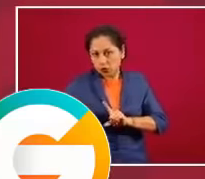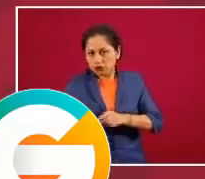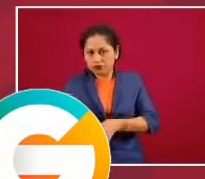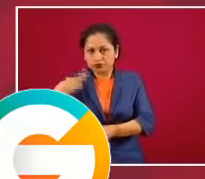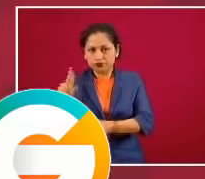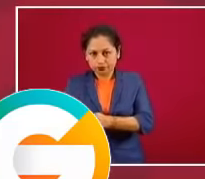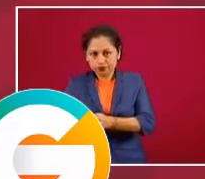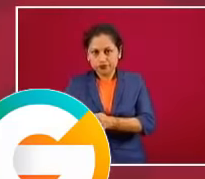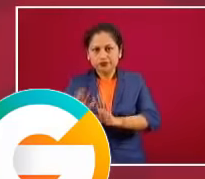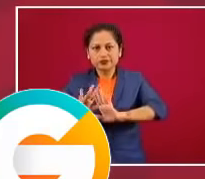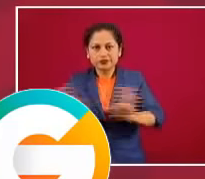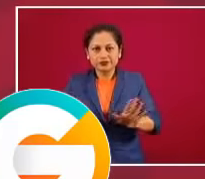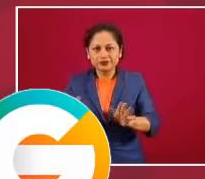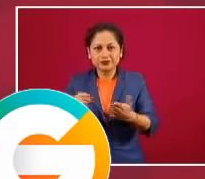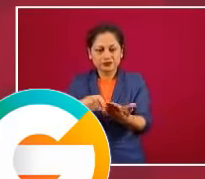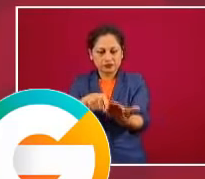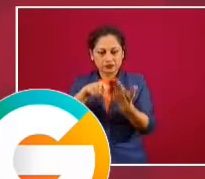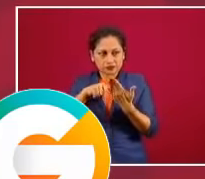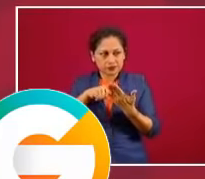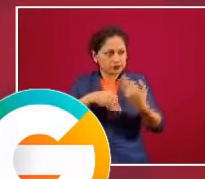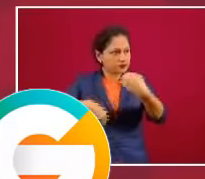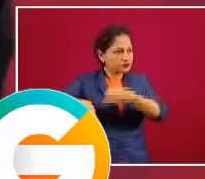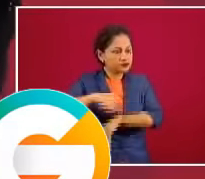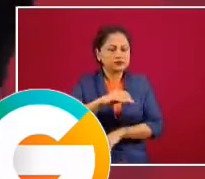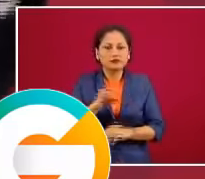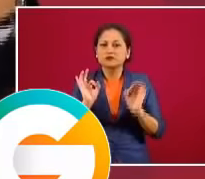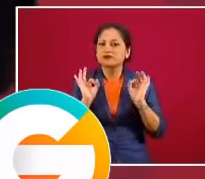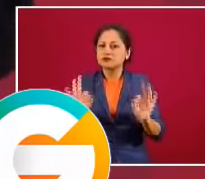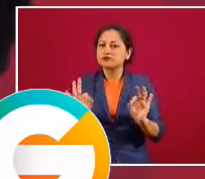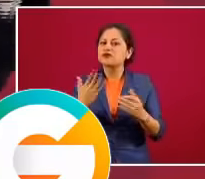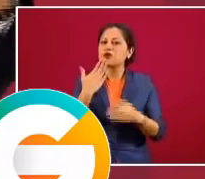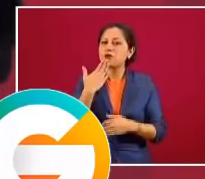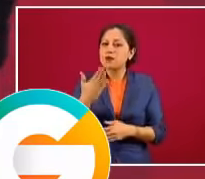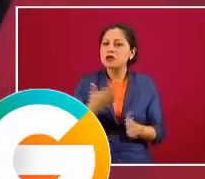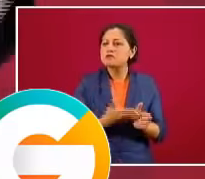a prepararnos, a saber